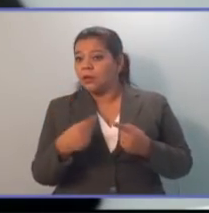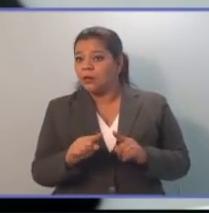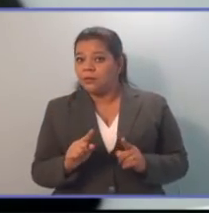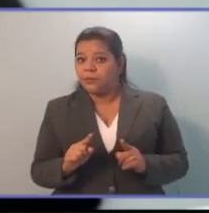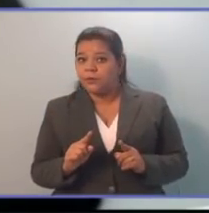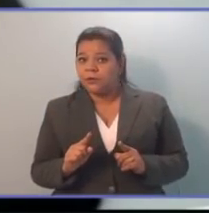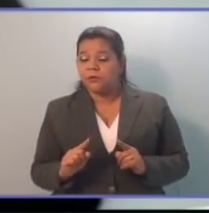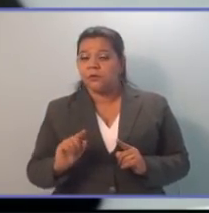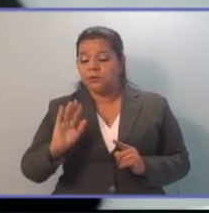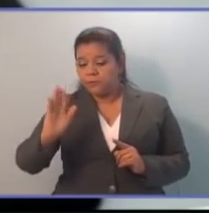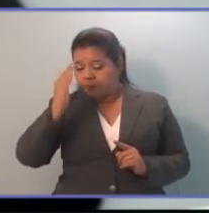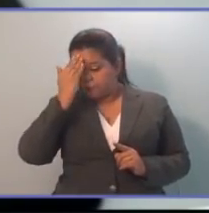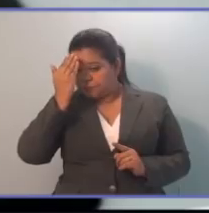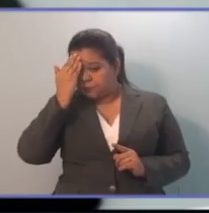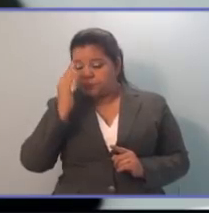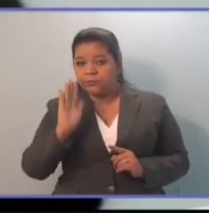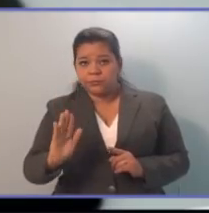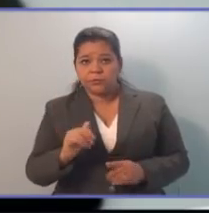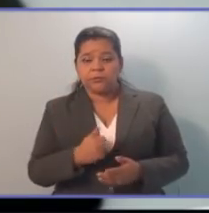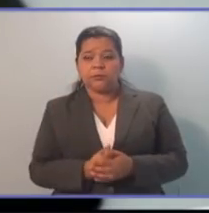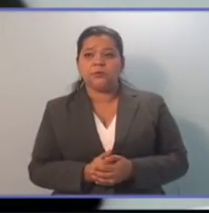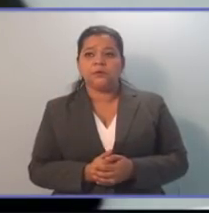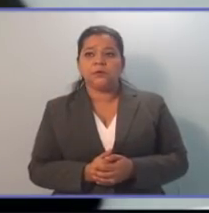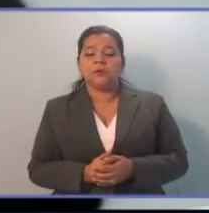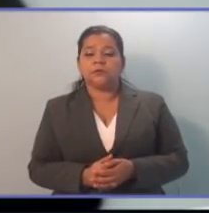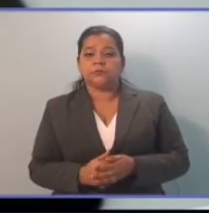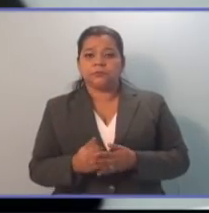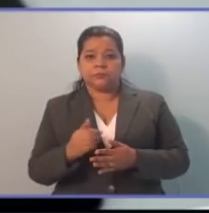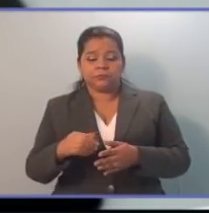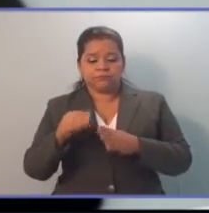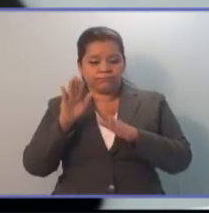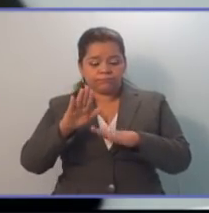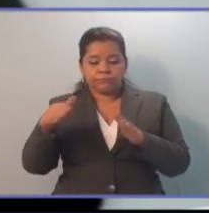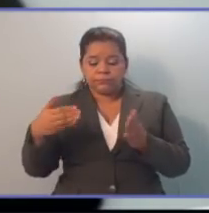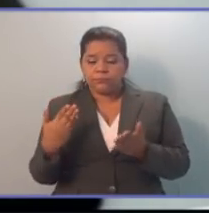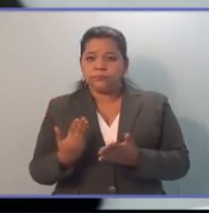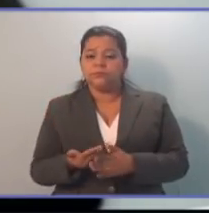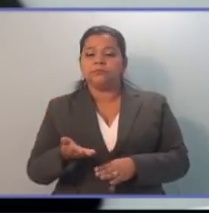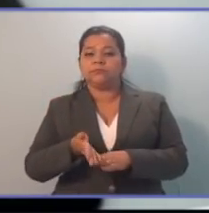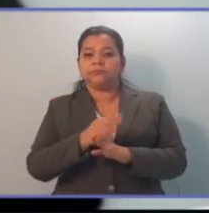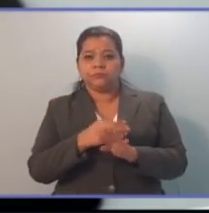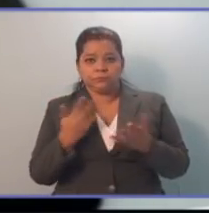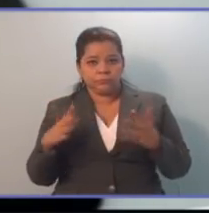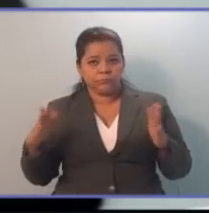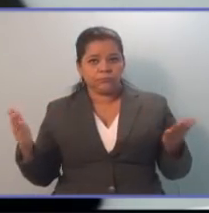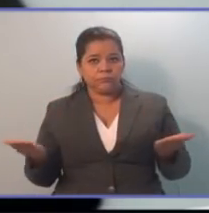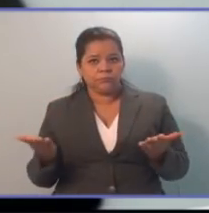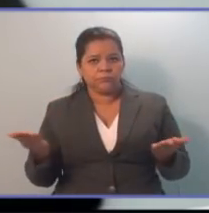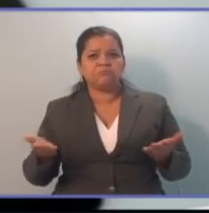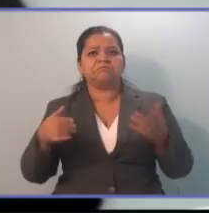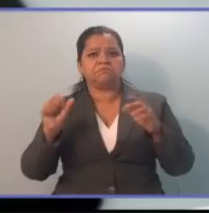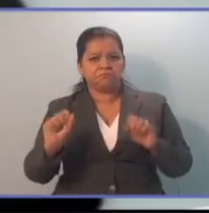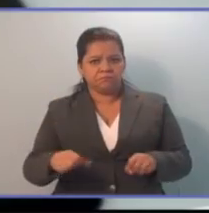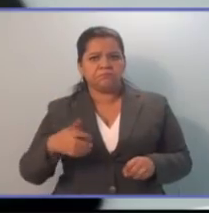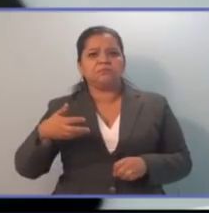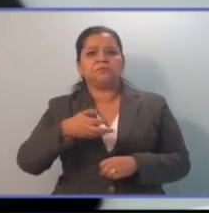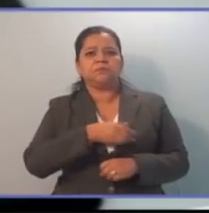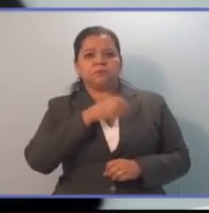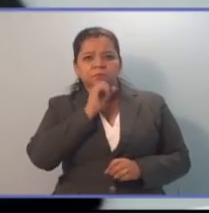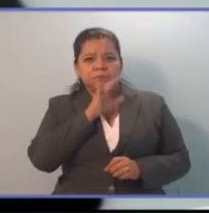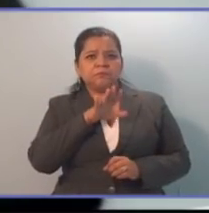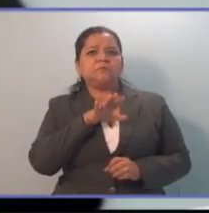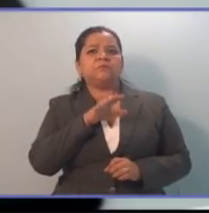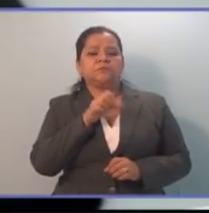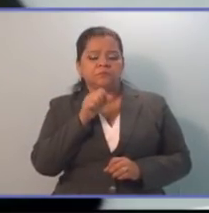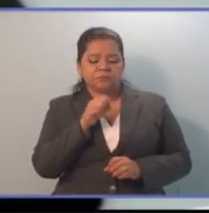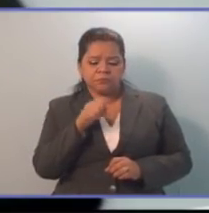efectos de su conocimiento y de su aparición o del reconocimiento que se ha hecho de los mismos, sí podríamos decir que son de